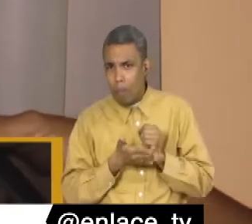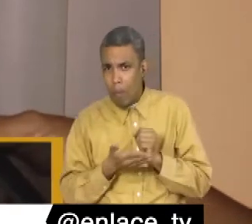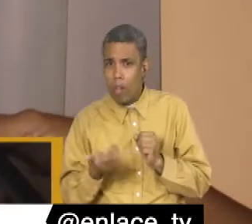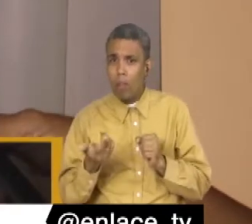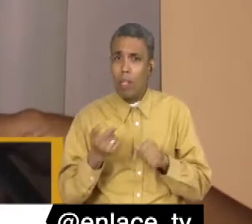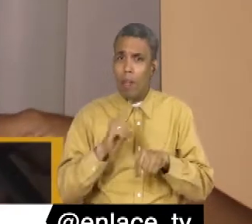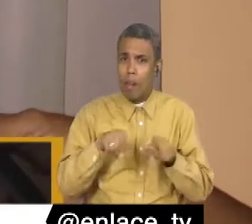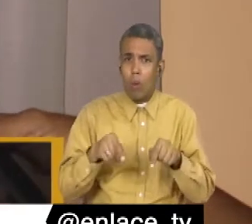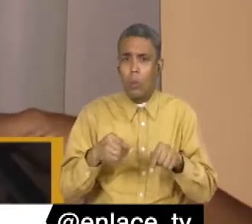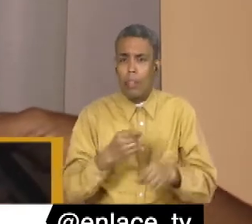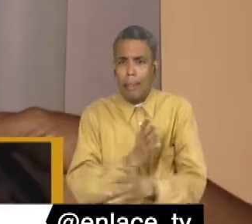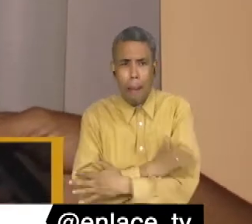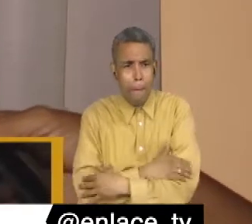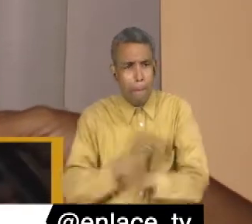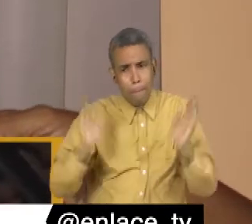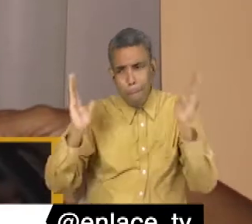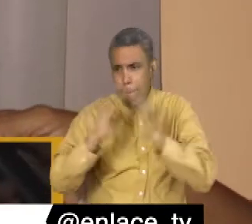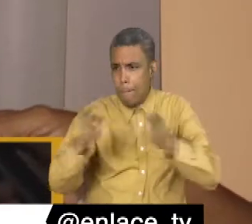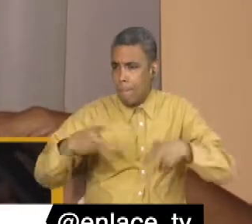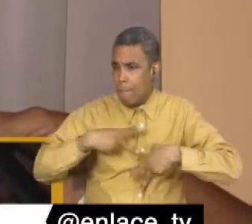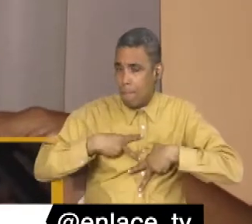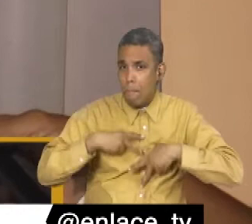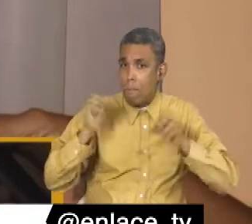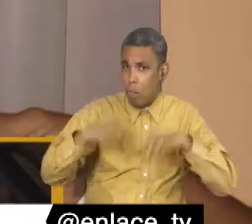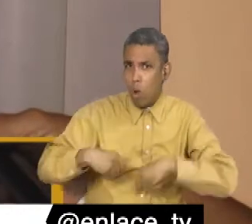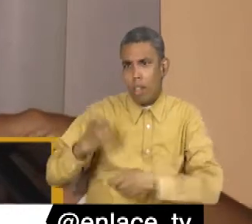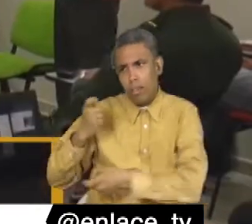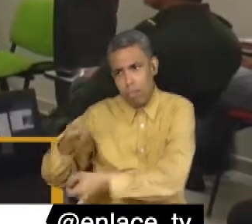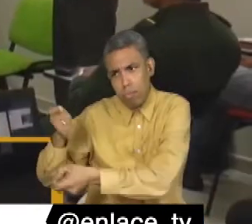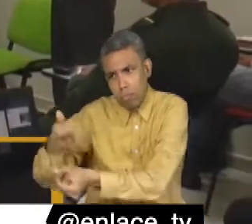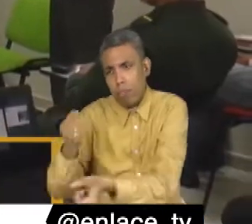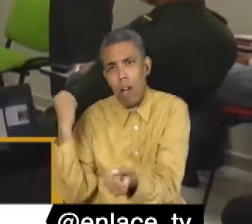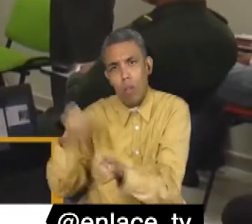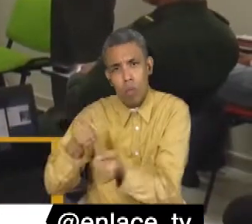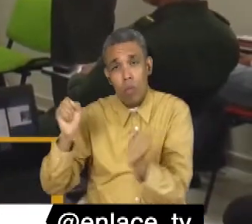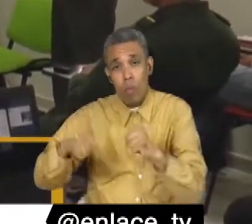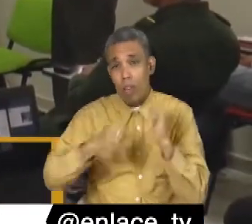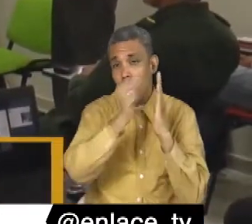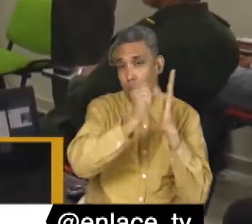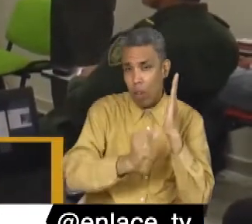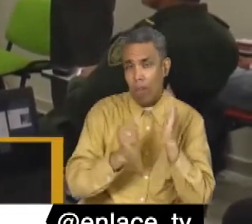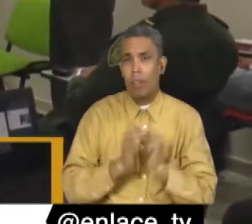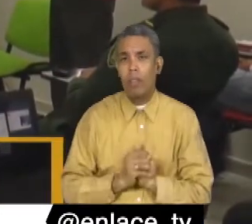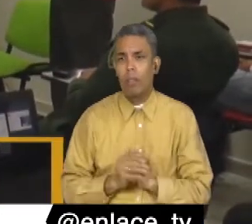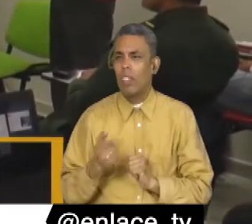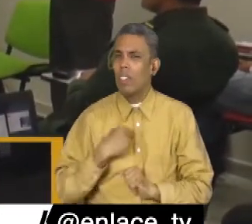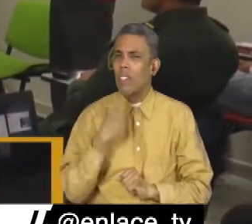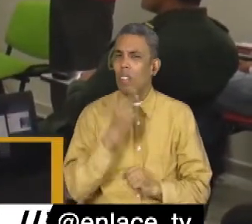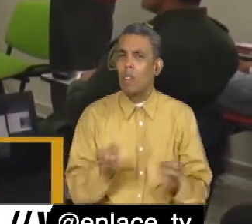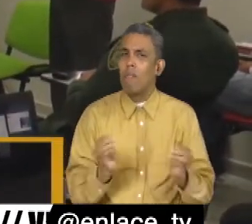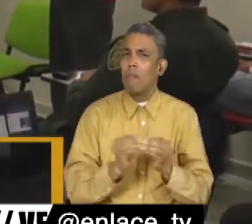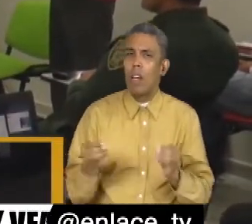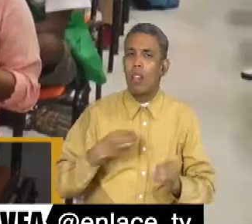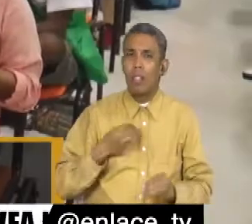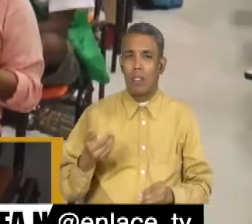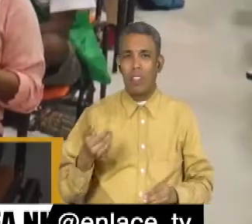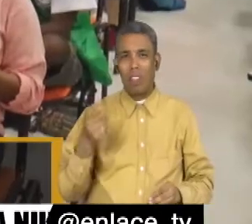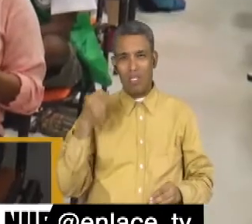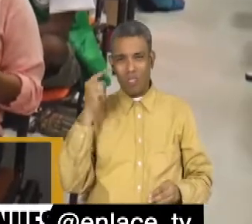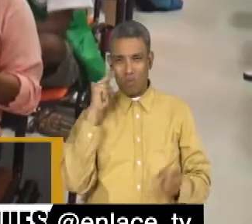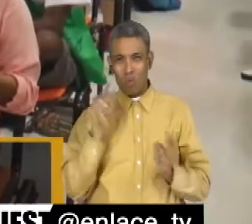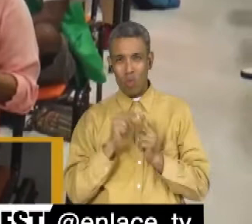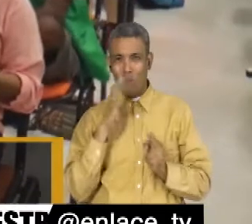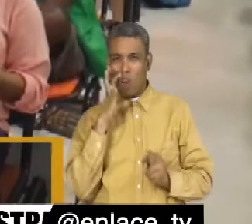de tierras que hay en cada uno de los municipios de este país. Se refirió igualmente a la posición del uribismo frente al acuerdo de paz, el cual ha